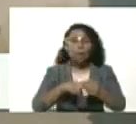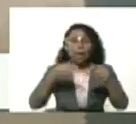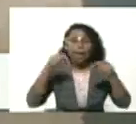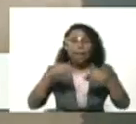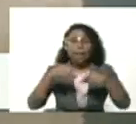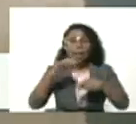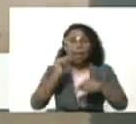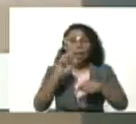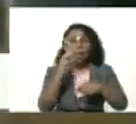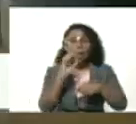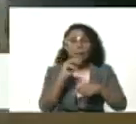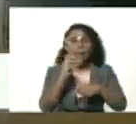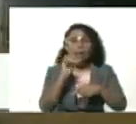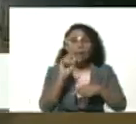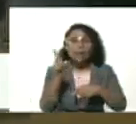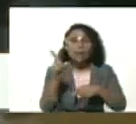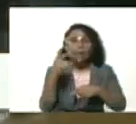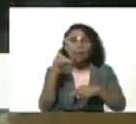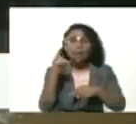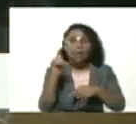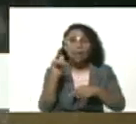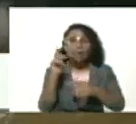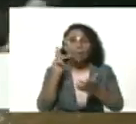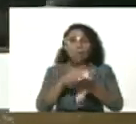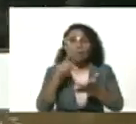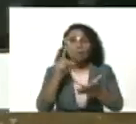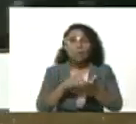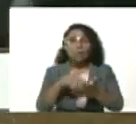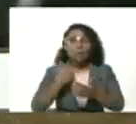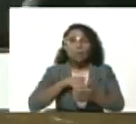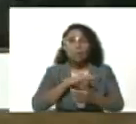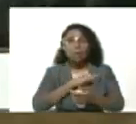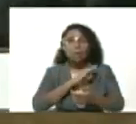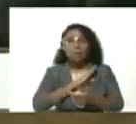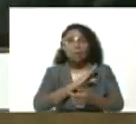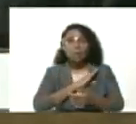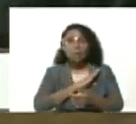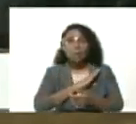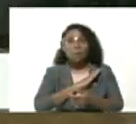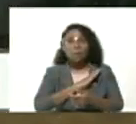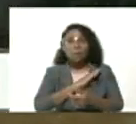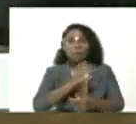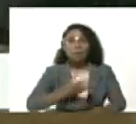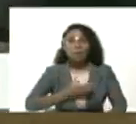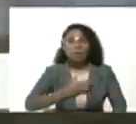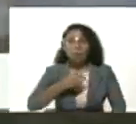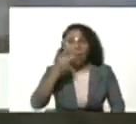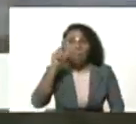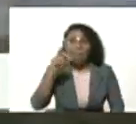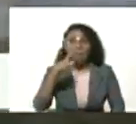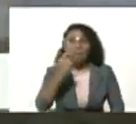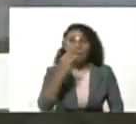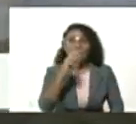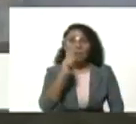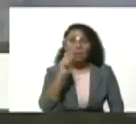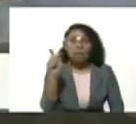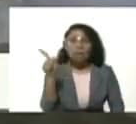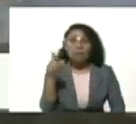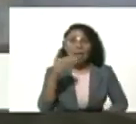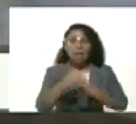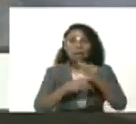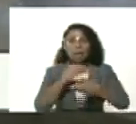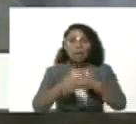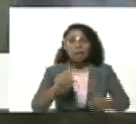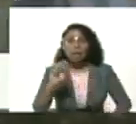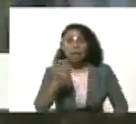Caroní contamos con la presencia de nuestro alcalde Tito Viedo, a quien reconozco su trabajo. Está nuestro